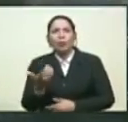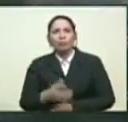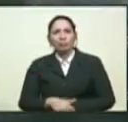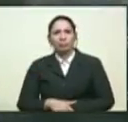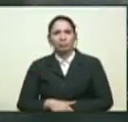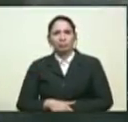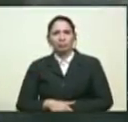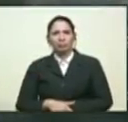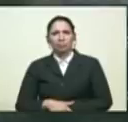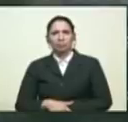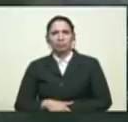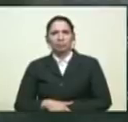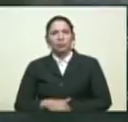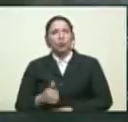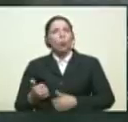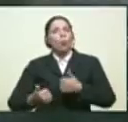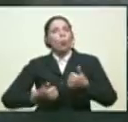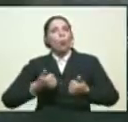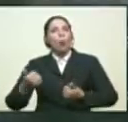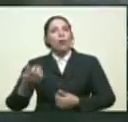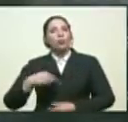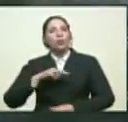¿Y cuál debe ser nuestra respuesta?